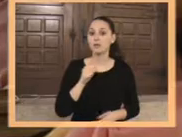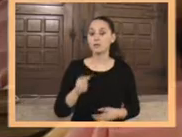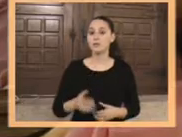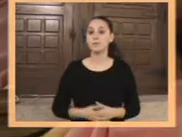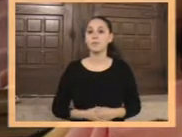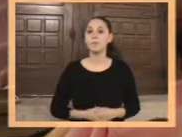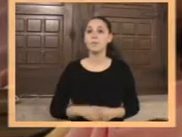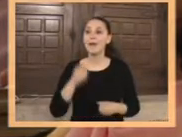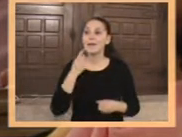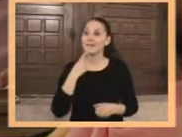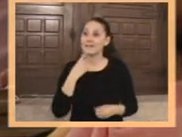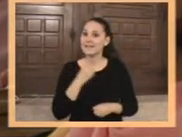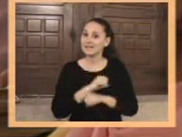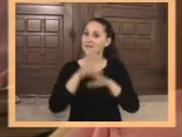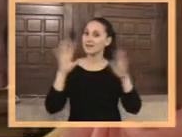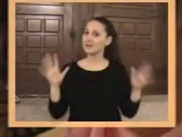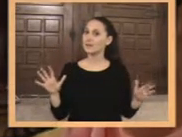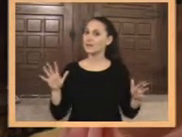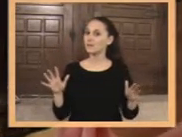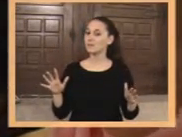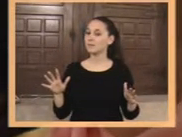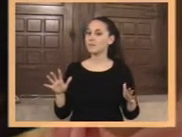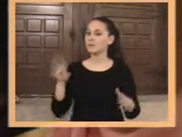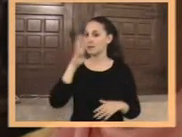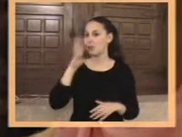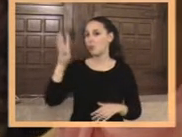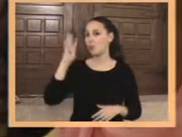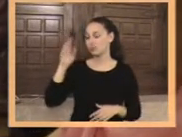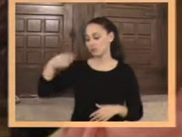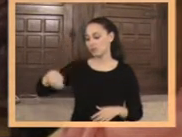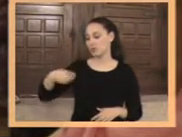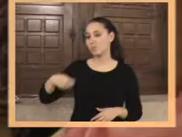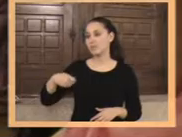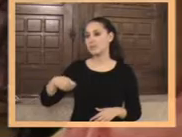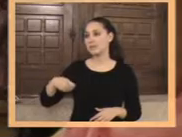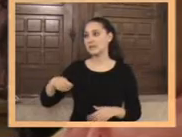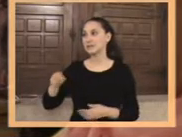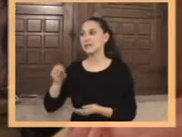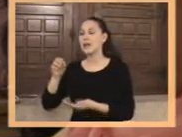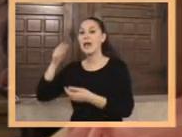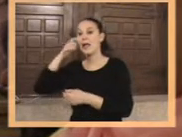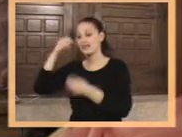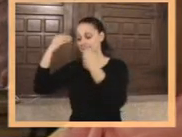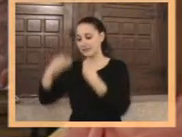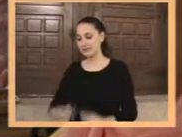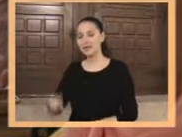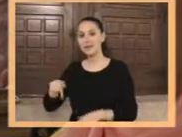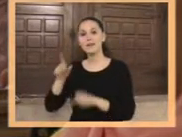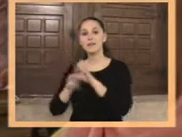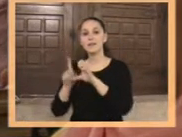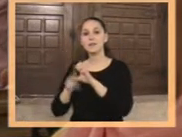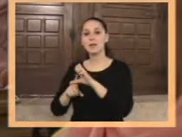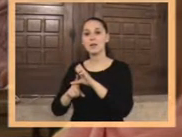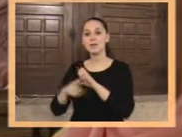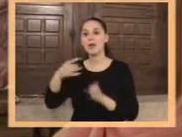es que el señor Monago ha dejado una deuda en la sanidad extremeña que no hay manera de pagarla. Y entonces lo que se quiere, la justificación que dice el